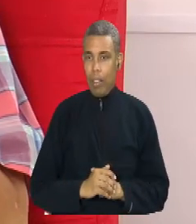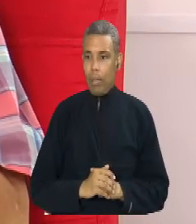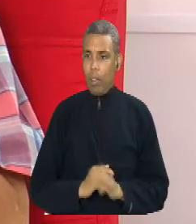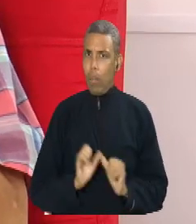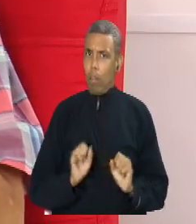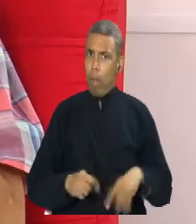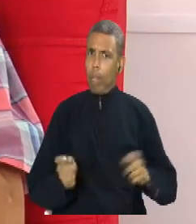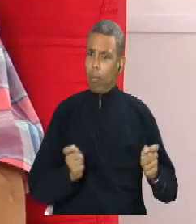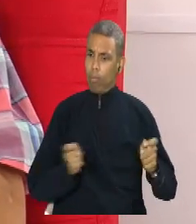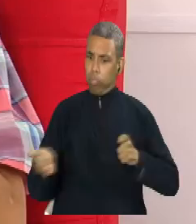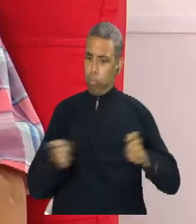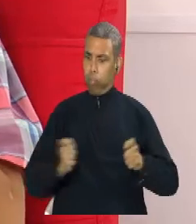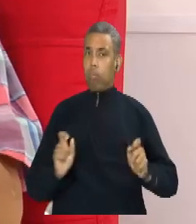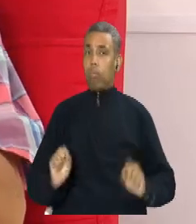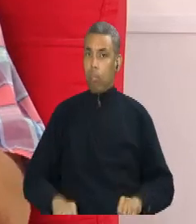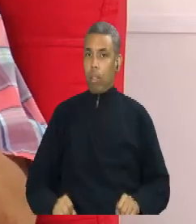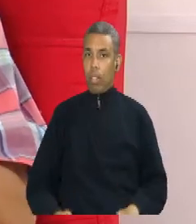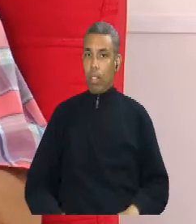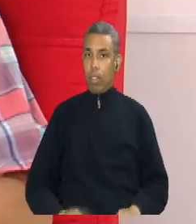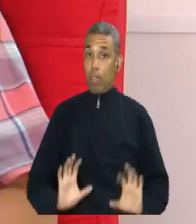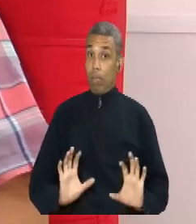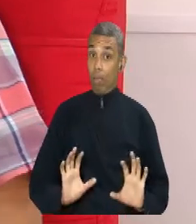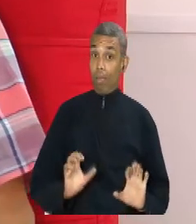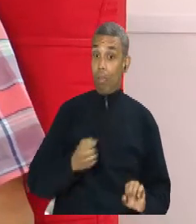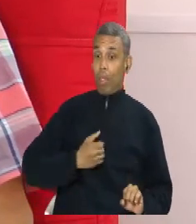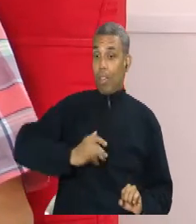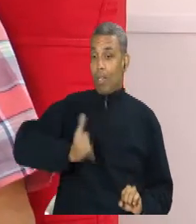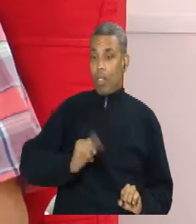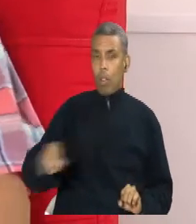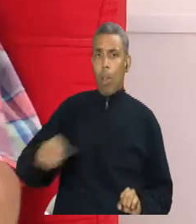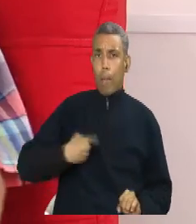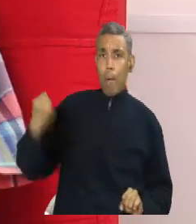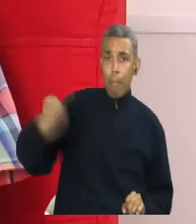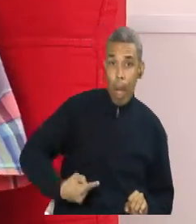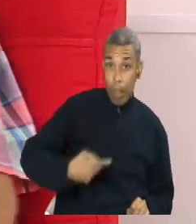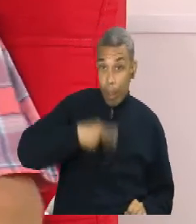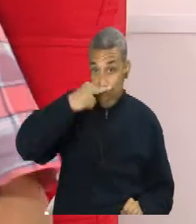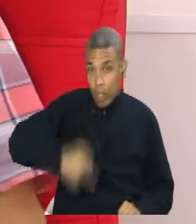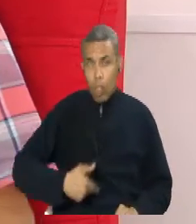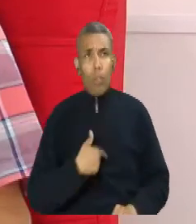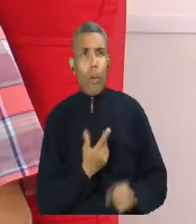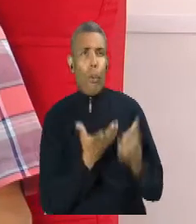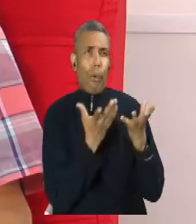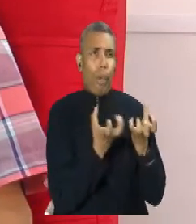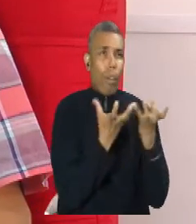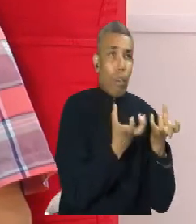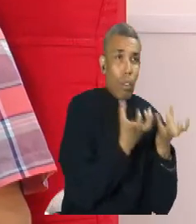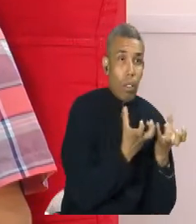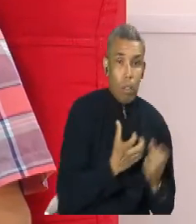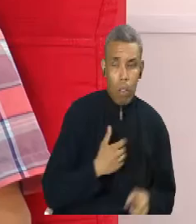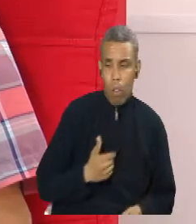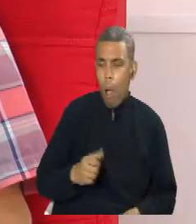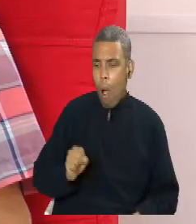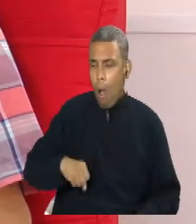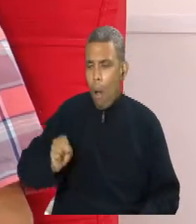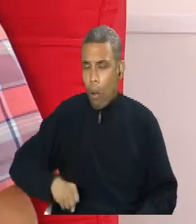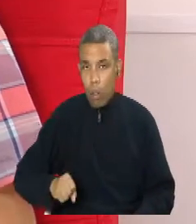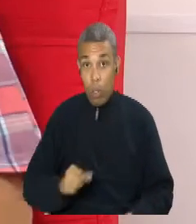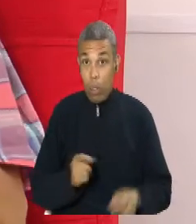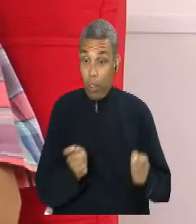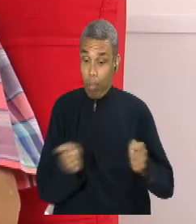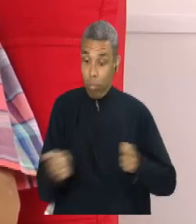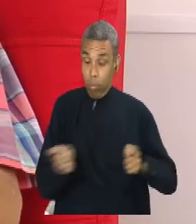uno tiene plena autonomía para determinadas situaciones y desde muy pequeño no empieza a ejercer esa autonomía